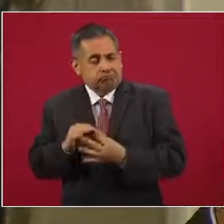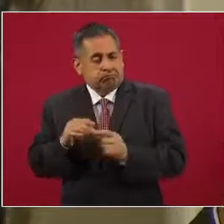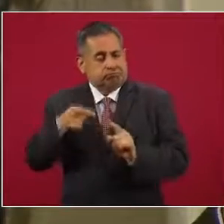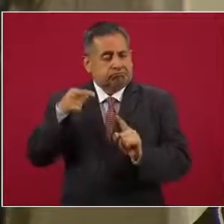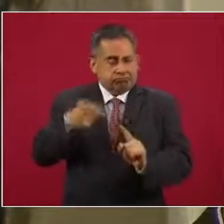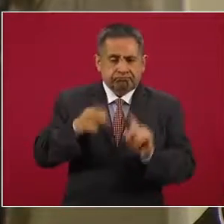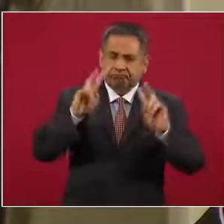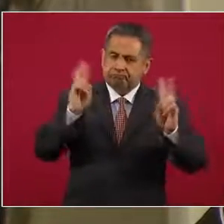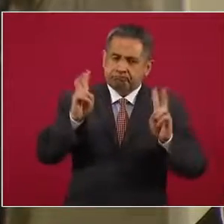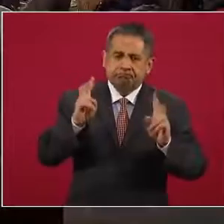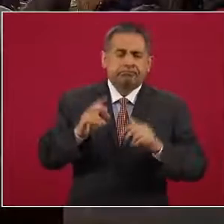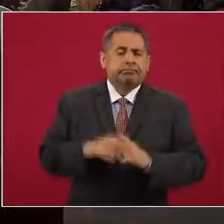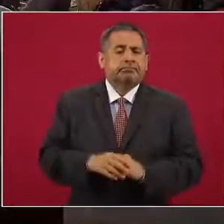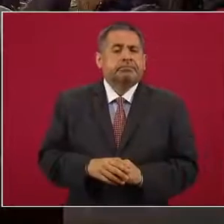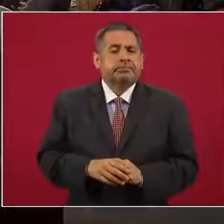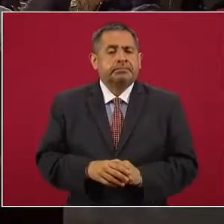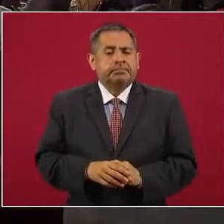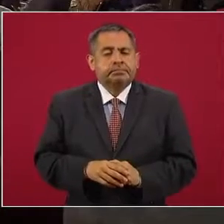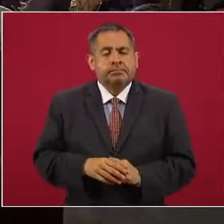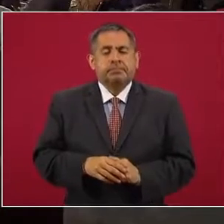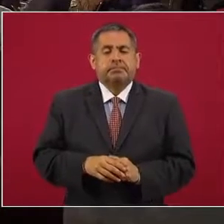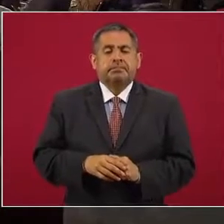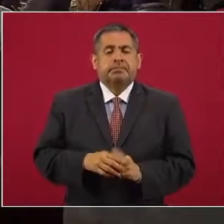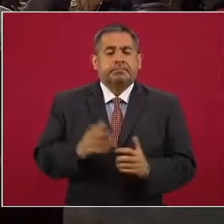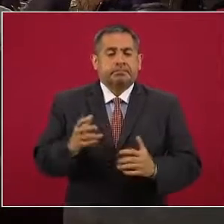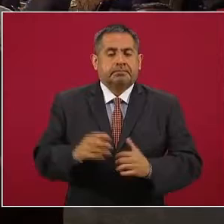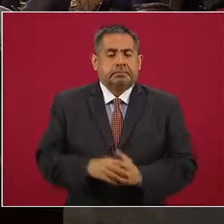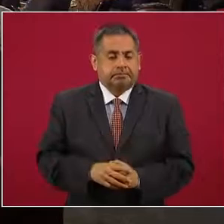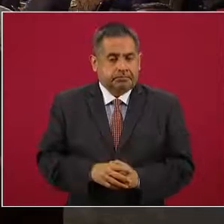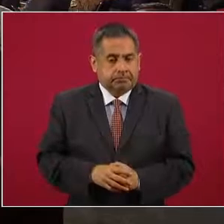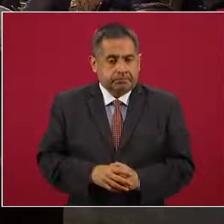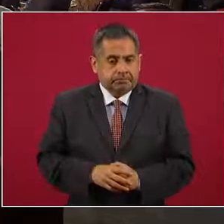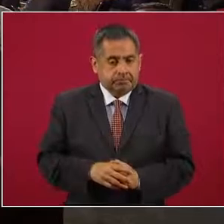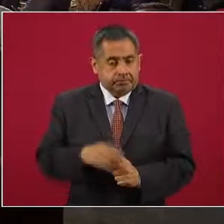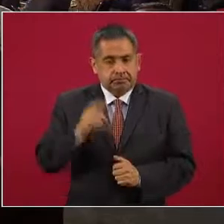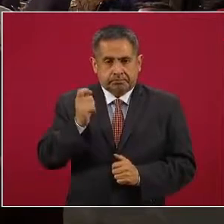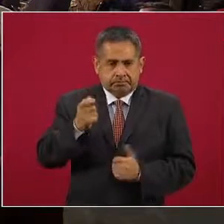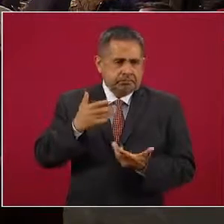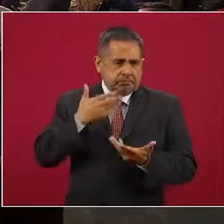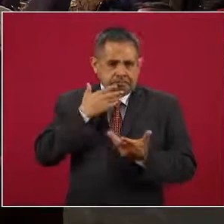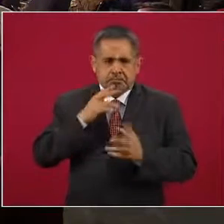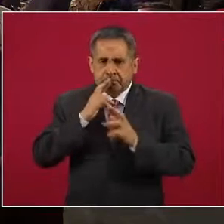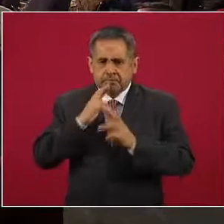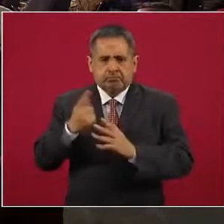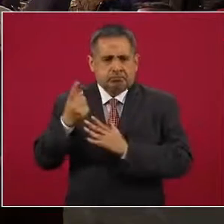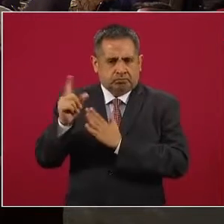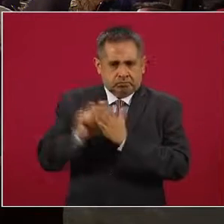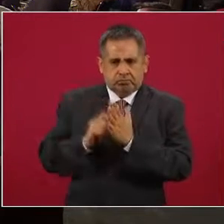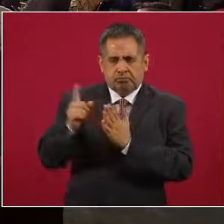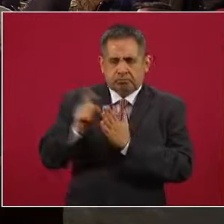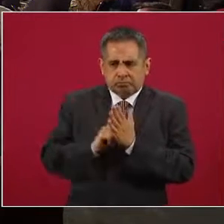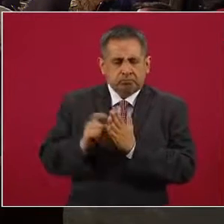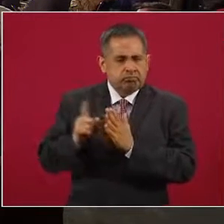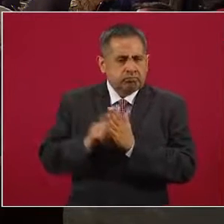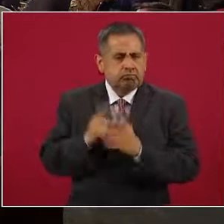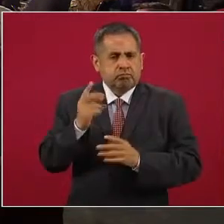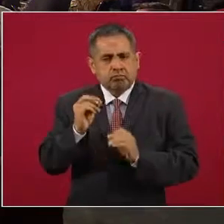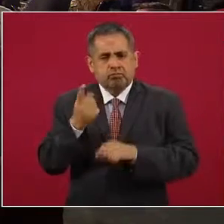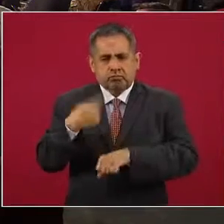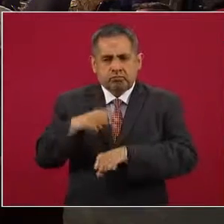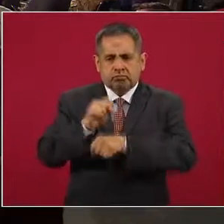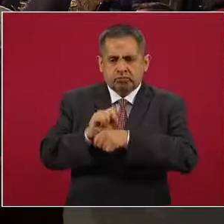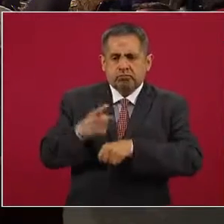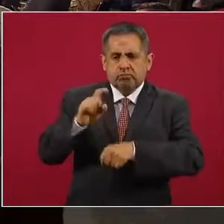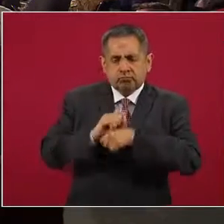país. Si bien se entregan resultados cada mes también, o cada semana, de